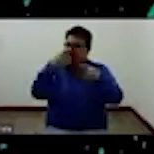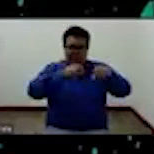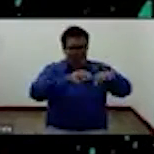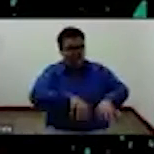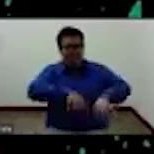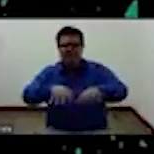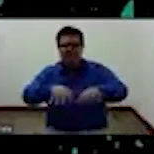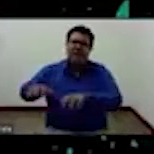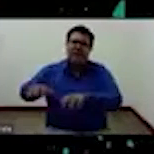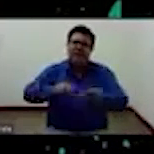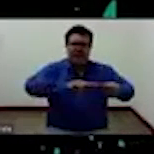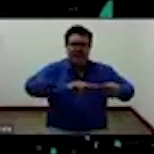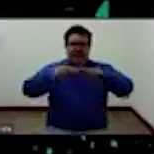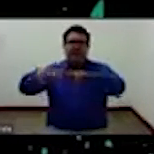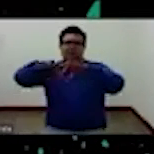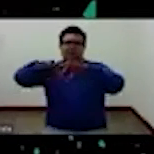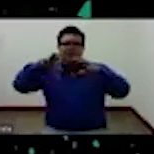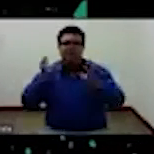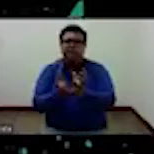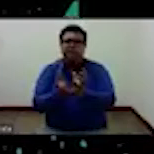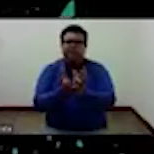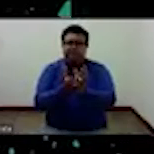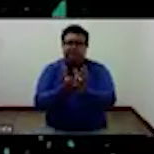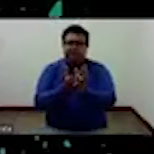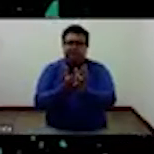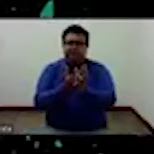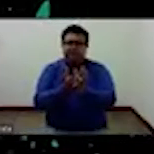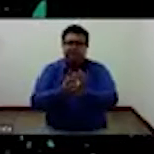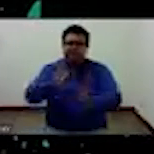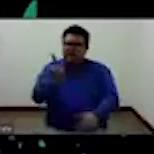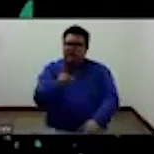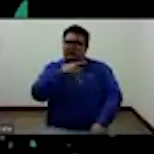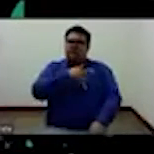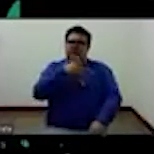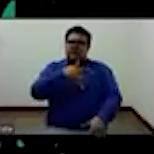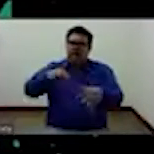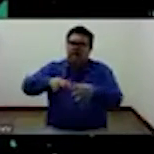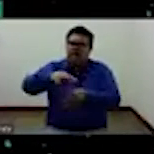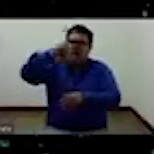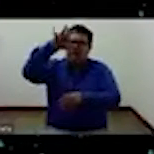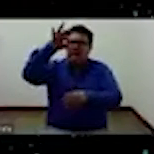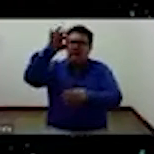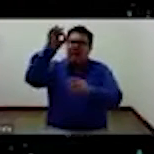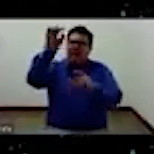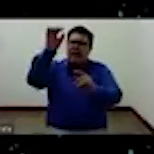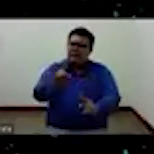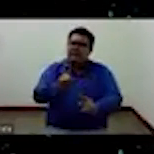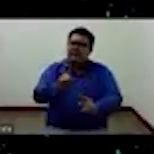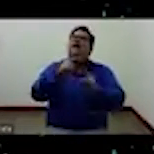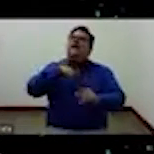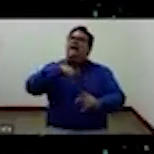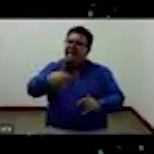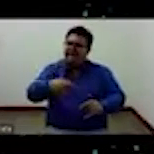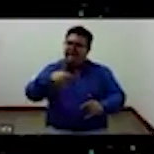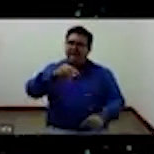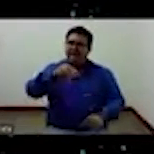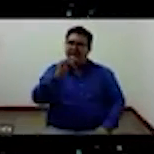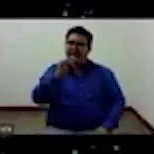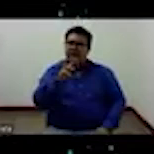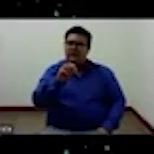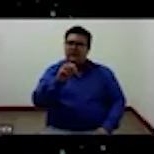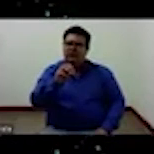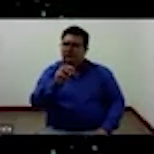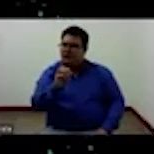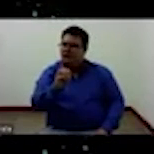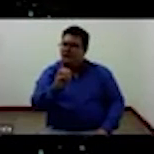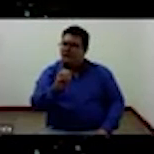y apareció un fantasma y un intruso que es el famoso metrónomo. El metrónomo que es de